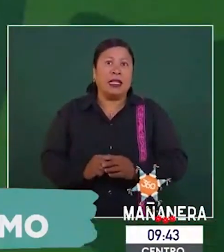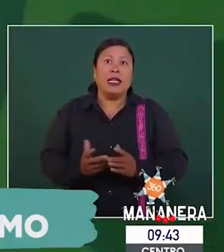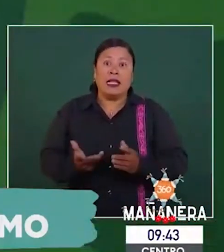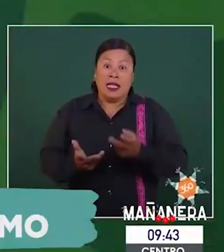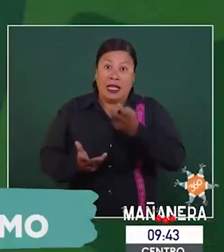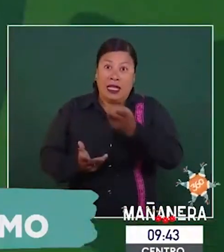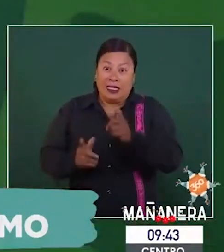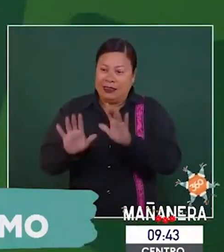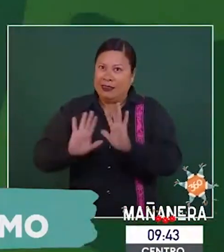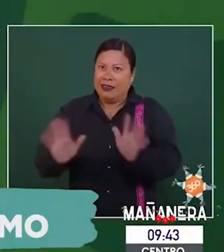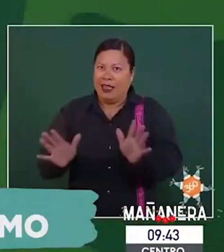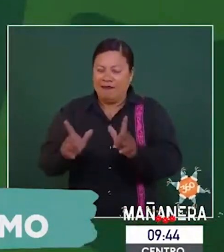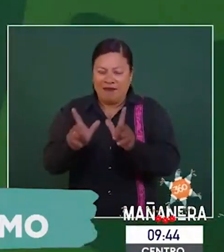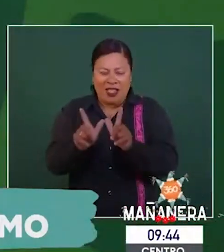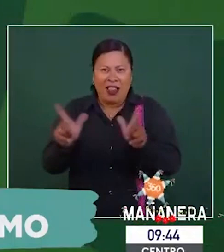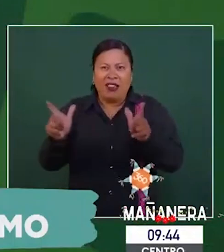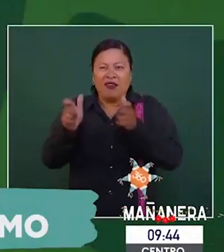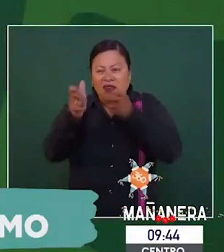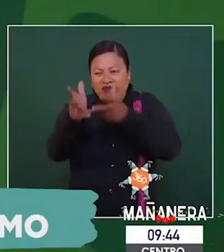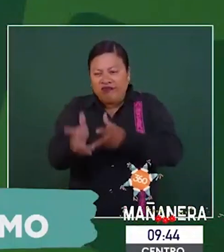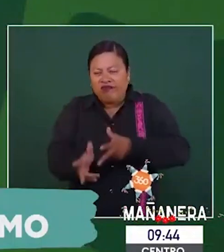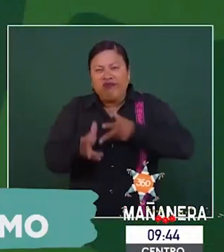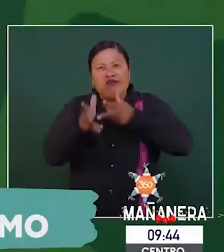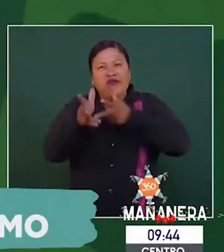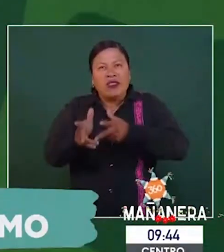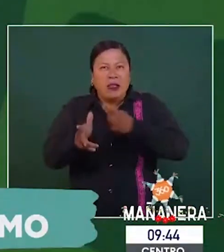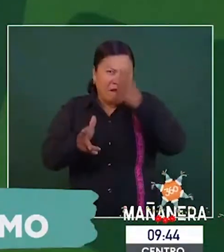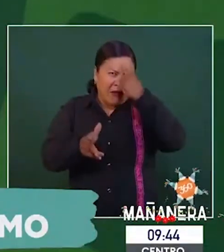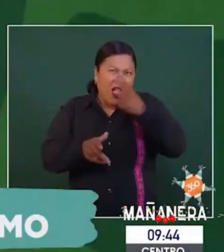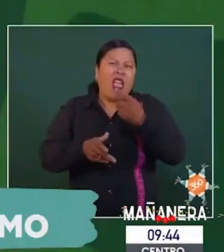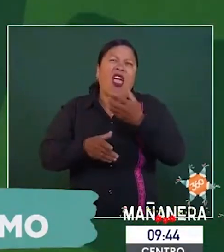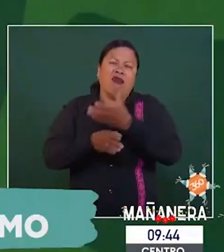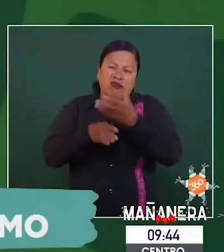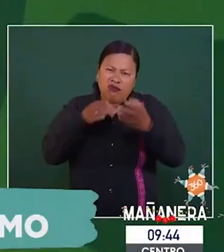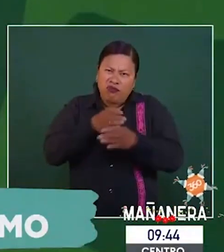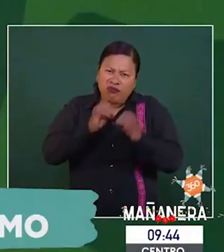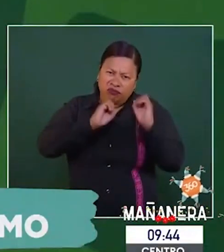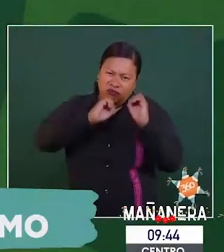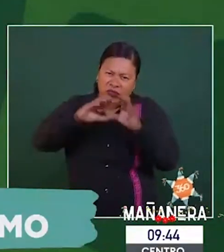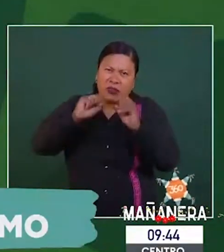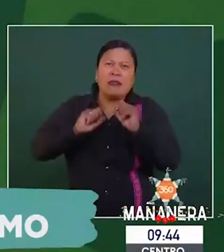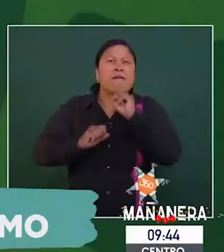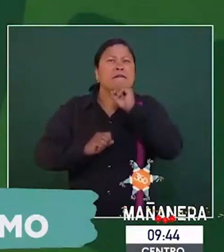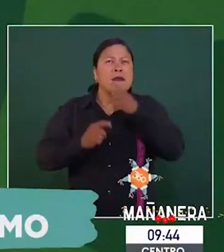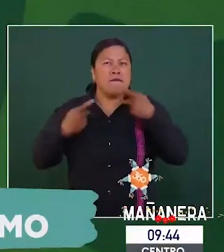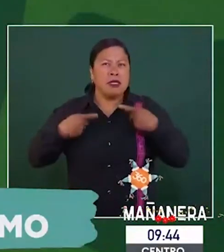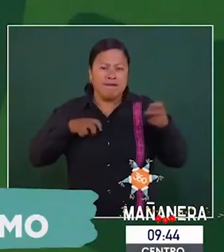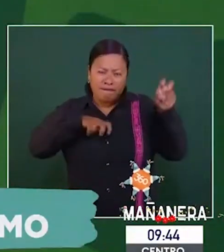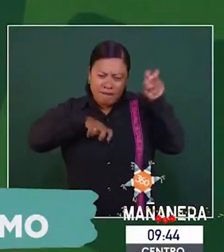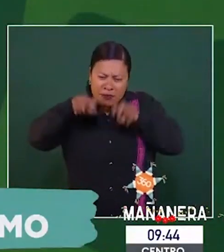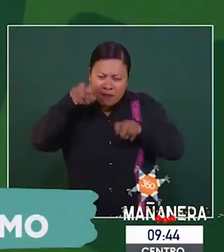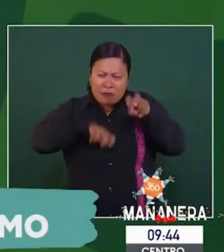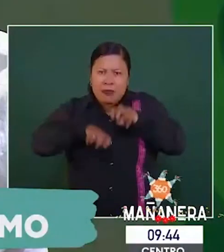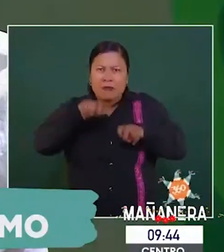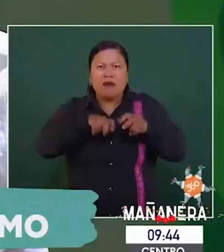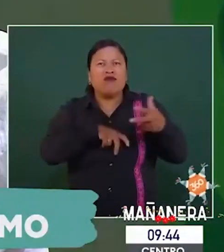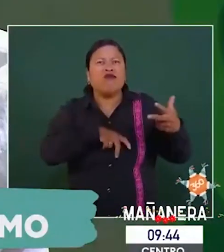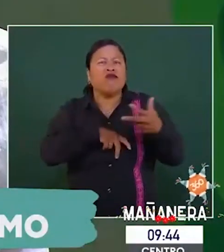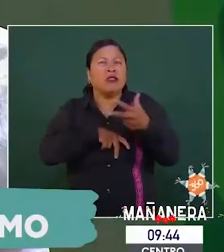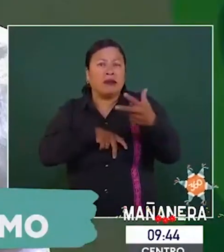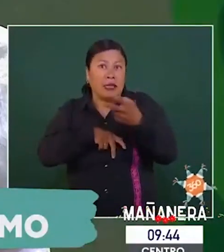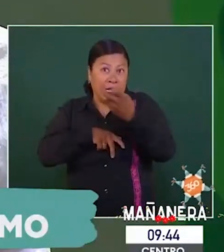el ferrocarril para carga y pasajeros, y que al mismo tiempo se